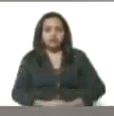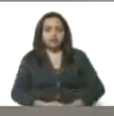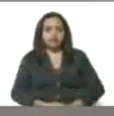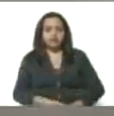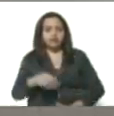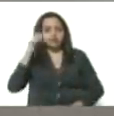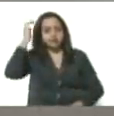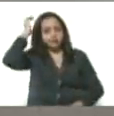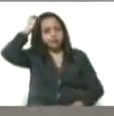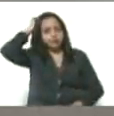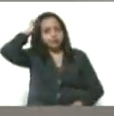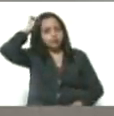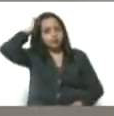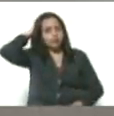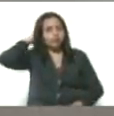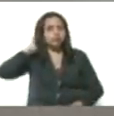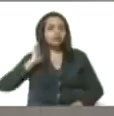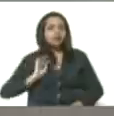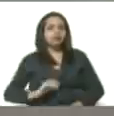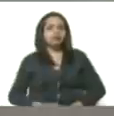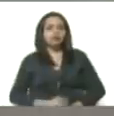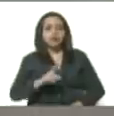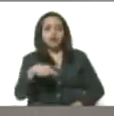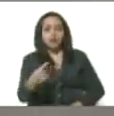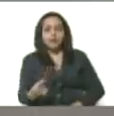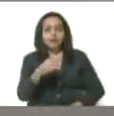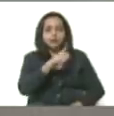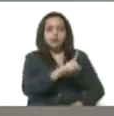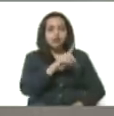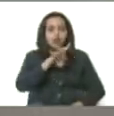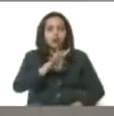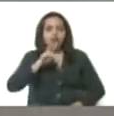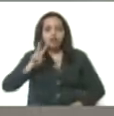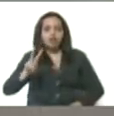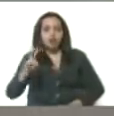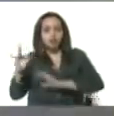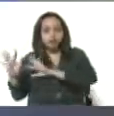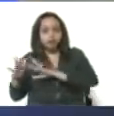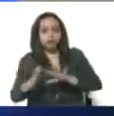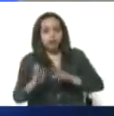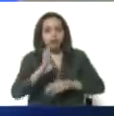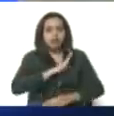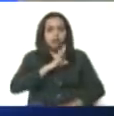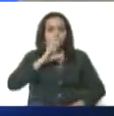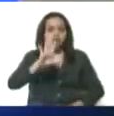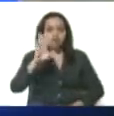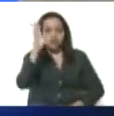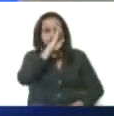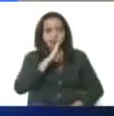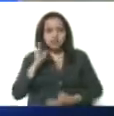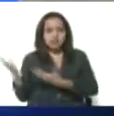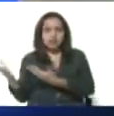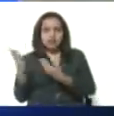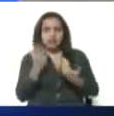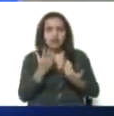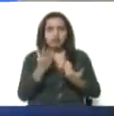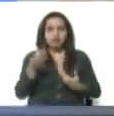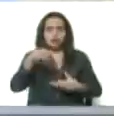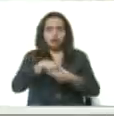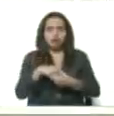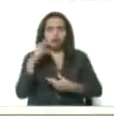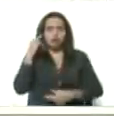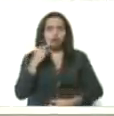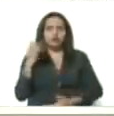frontera. Luego de estos 142 casos importados, tenemos 5 casos en Brasil, que entraron todos por el estado